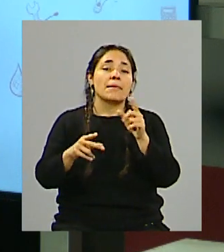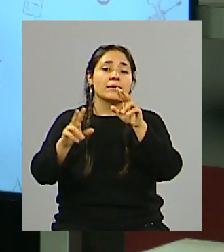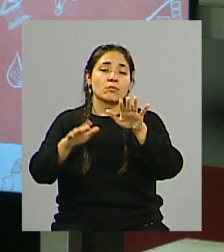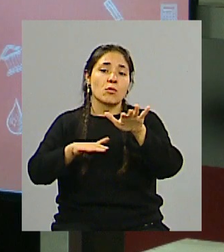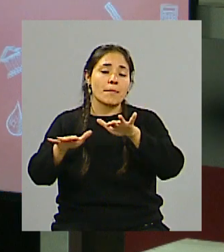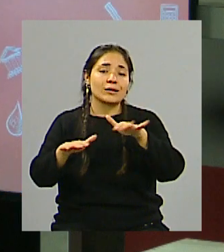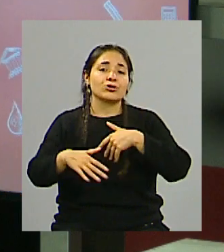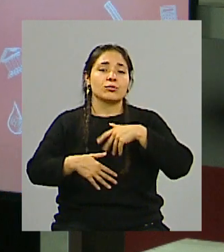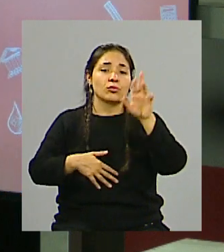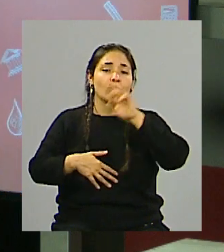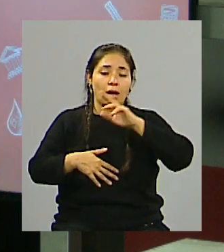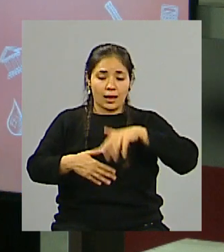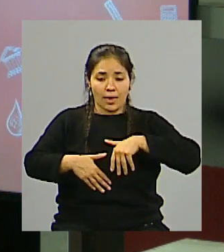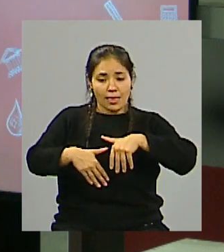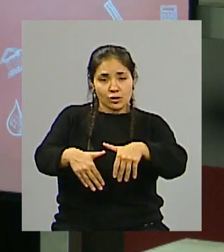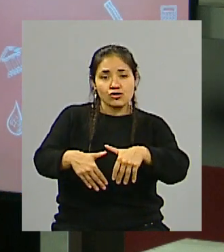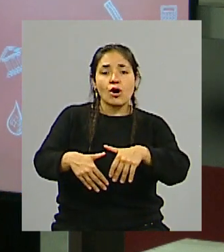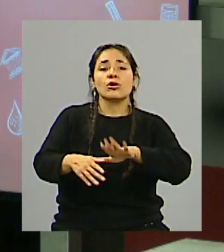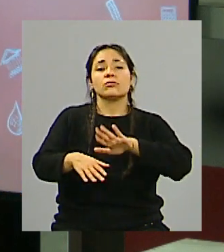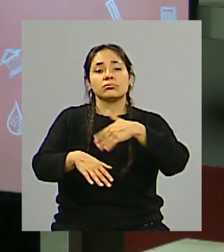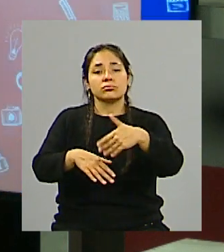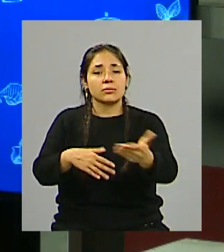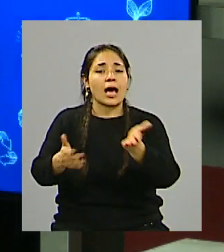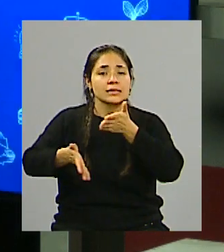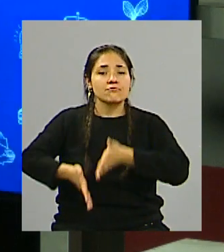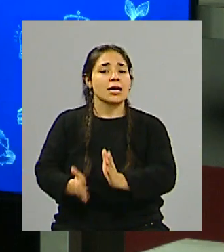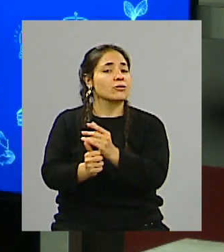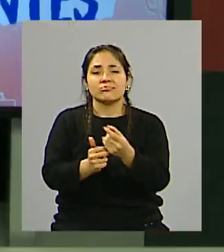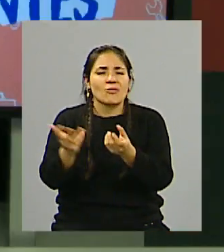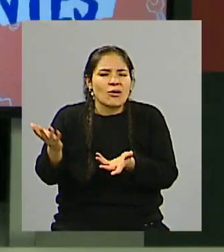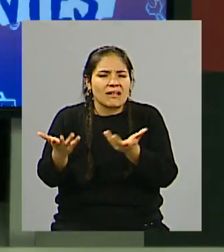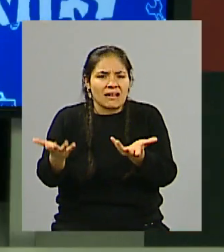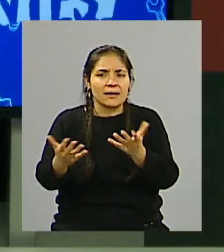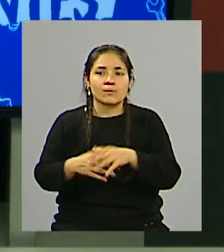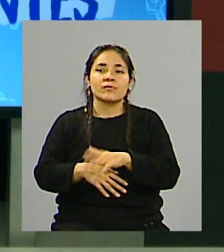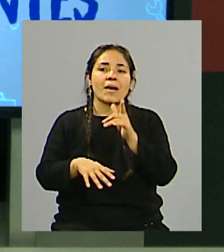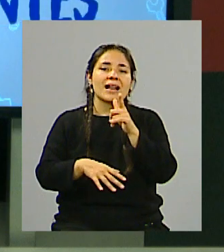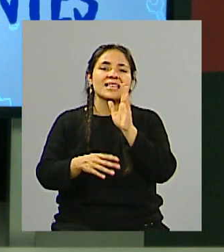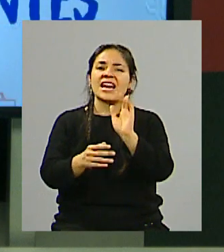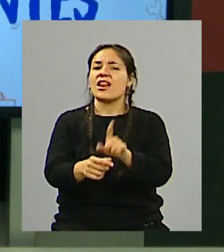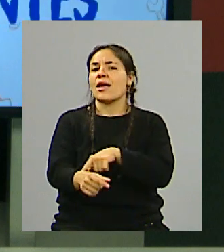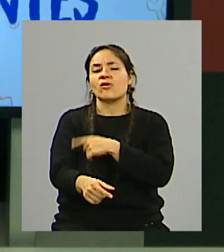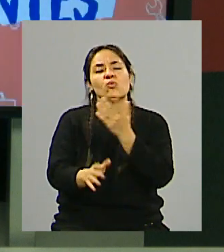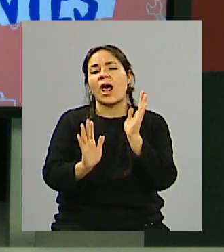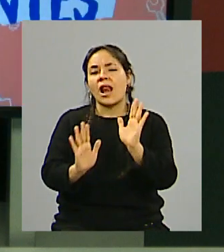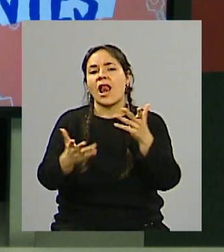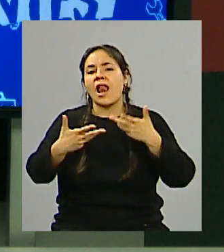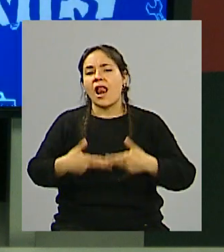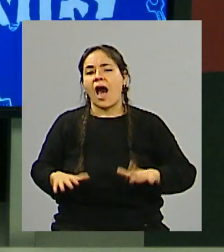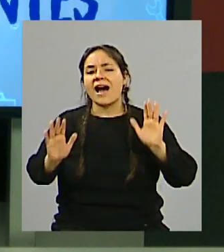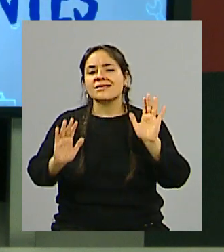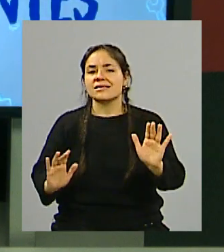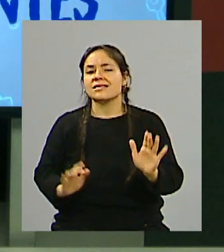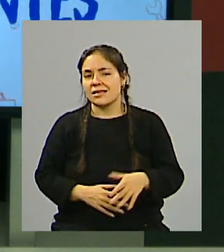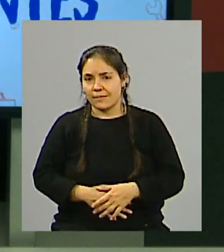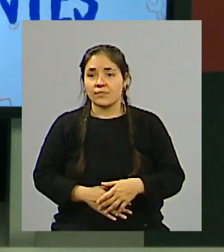el nacimiento, ¿por qué sucede esto? ¿Por qué viene sucediendo? Quizás porque está naturalizado, ¿no? Como esta